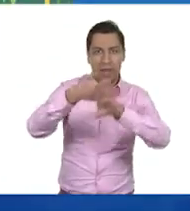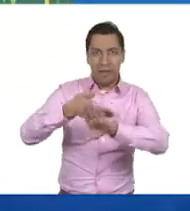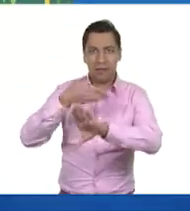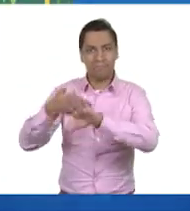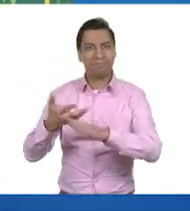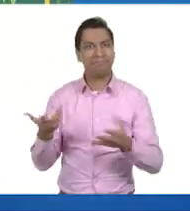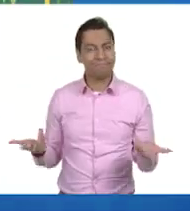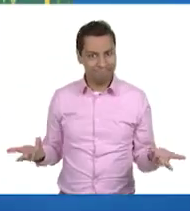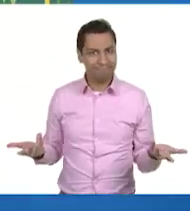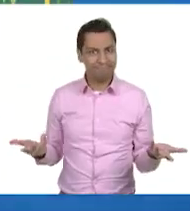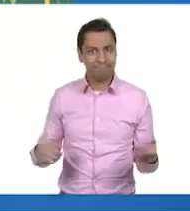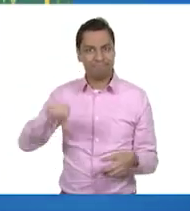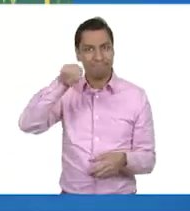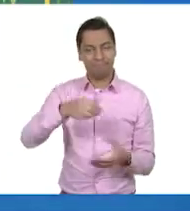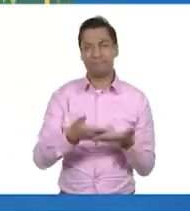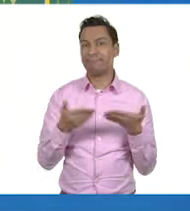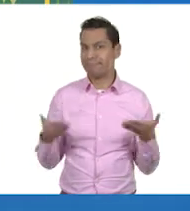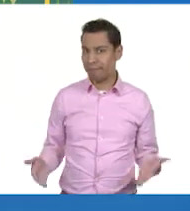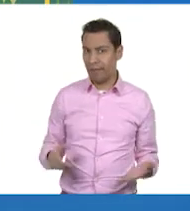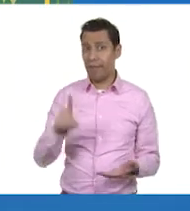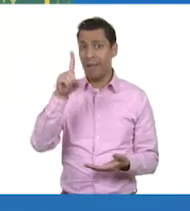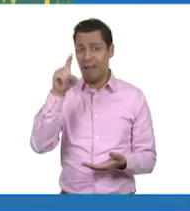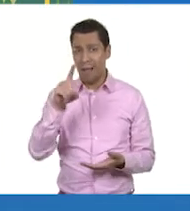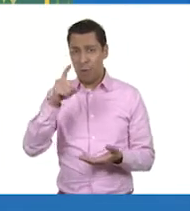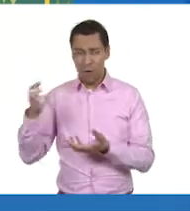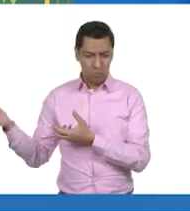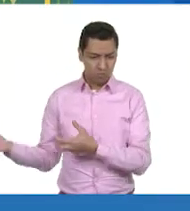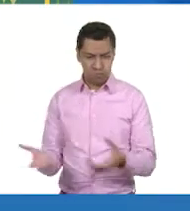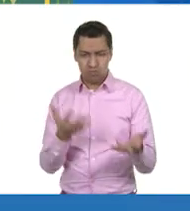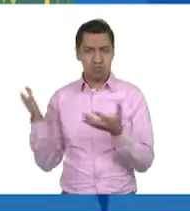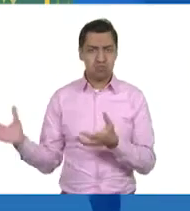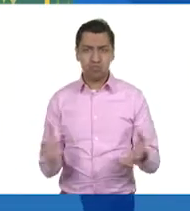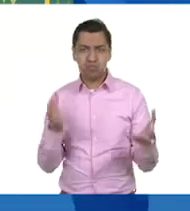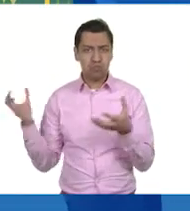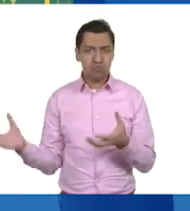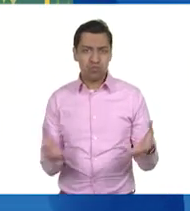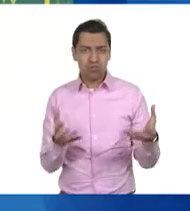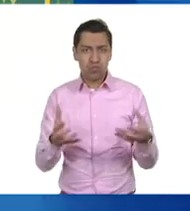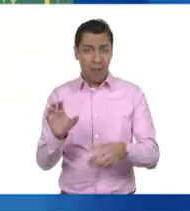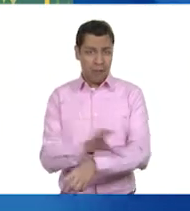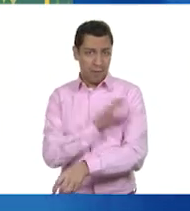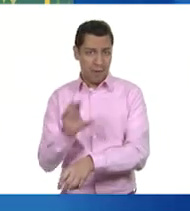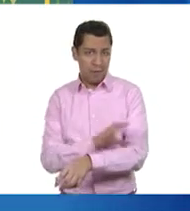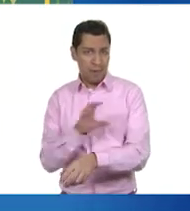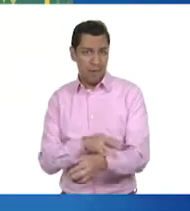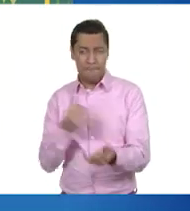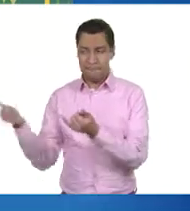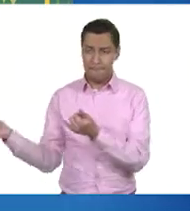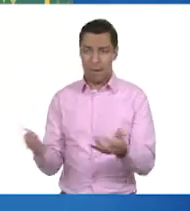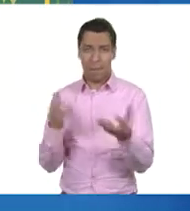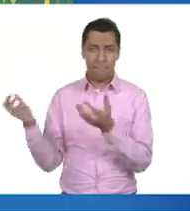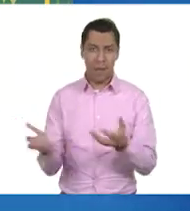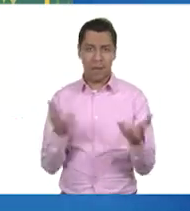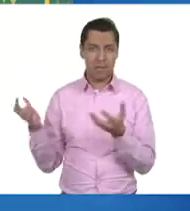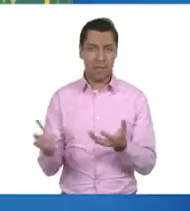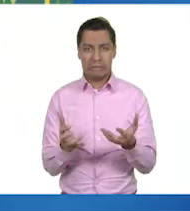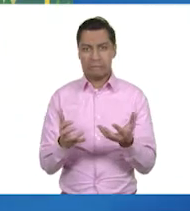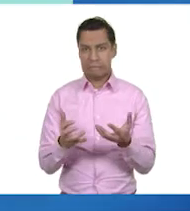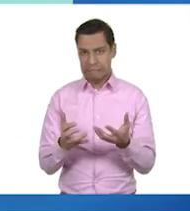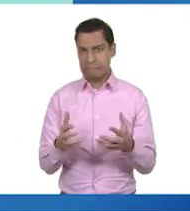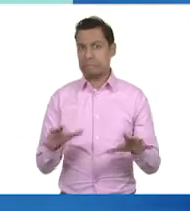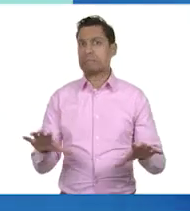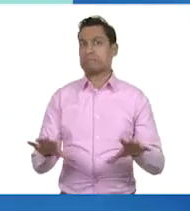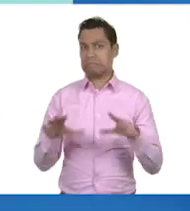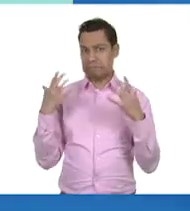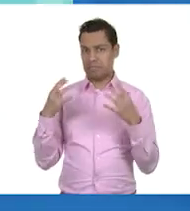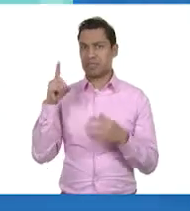De tal forma que hoy en día proveer de agua, alimentos, suelo urbano y energía a las ciudades es uno de los principales retos en